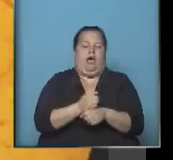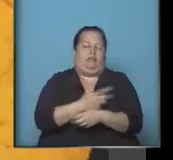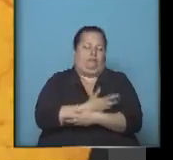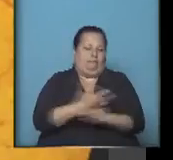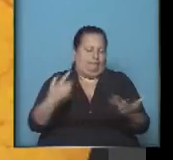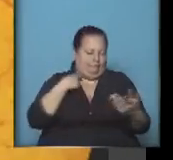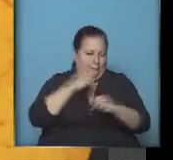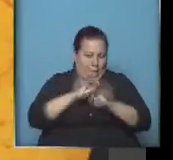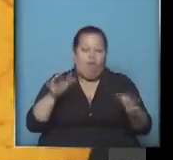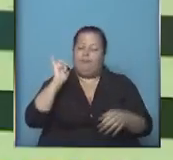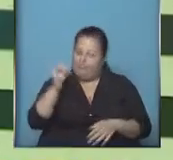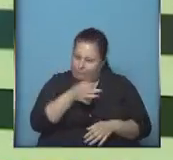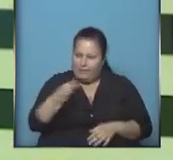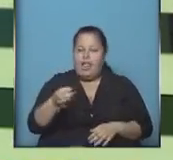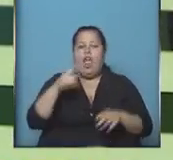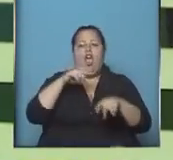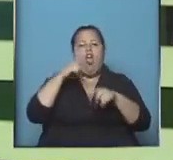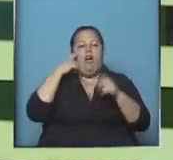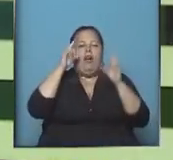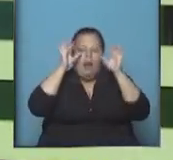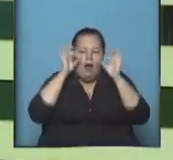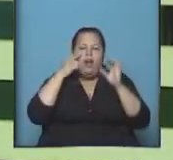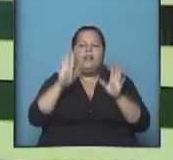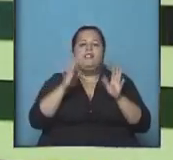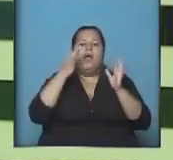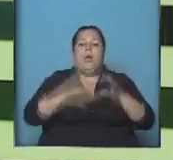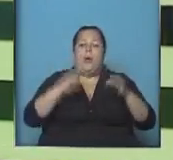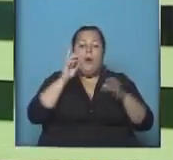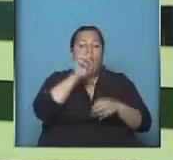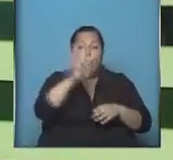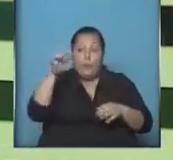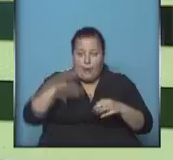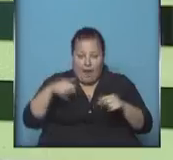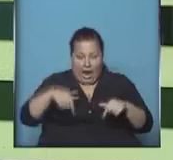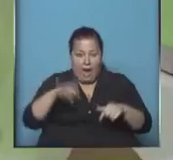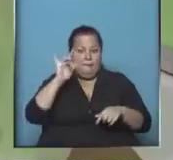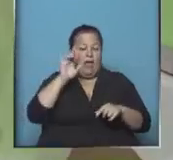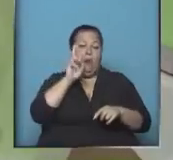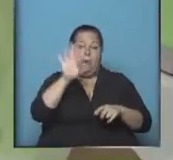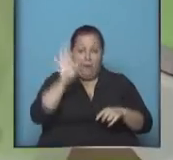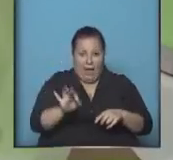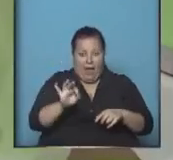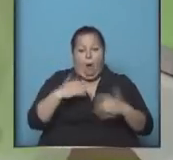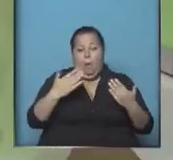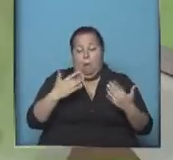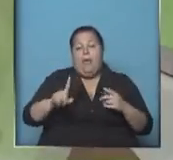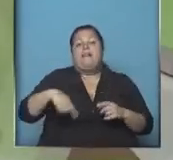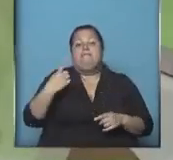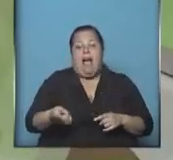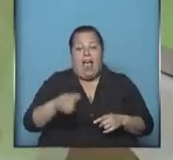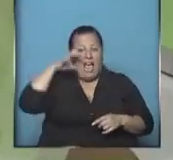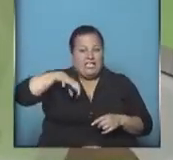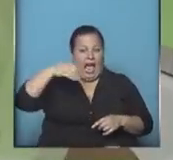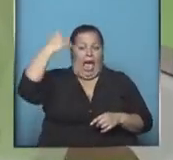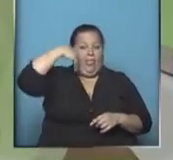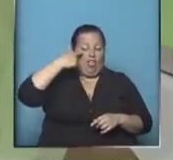solo en retinopatía tica en dogma estar viendo bien hoy día miércoles no significa que yo mediante una hemorragia